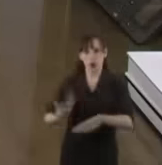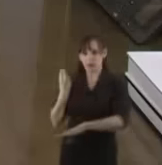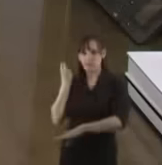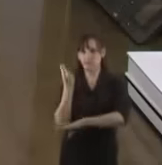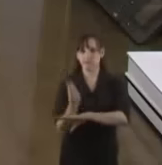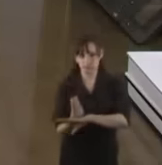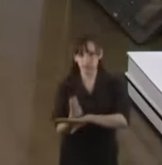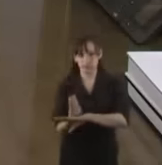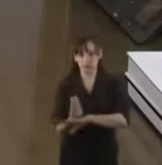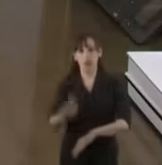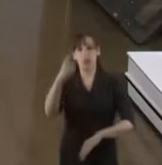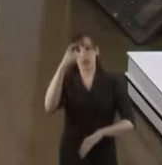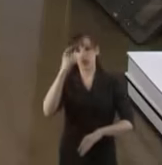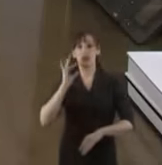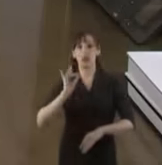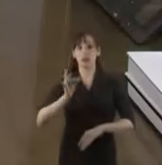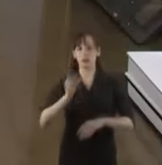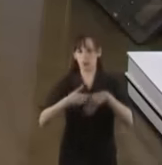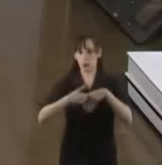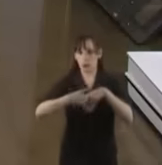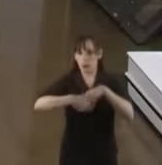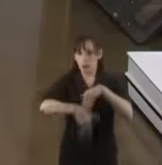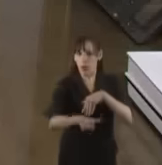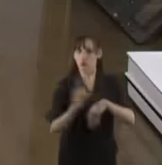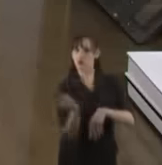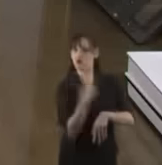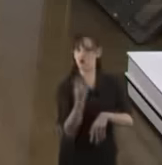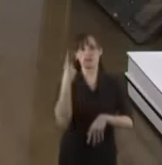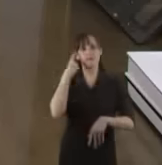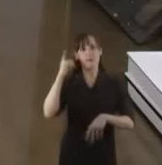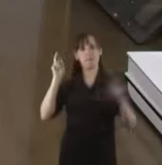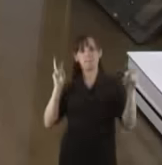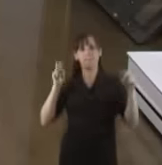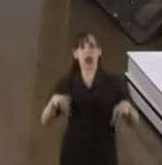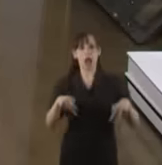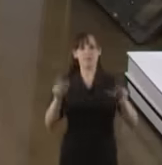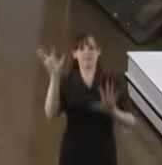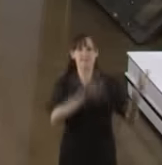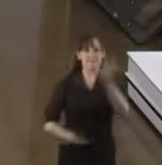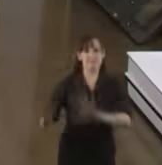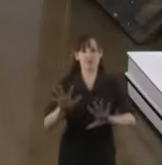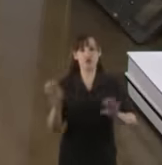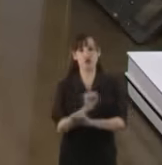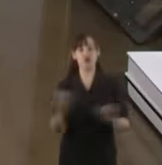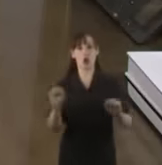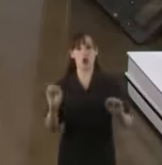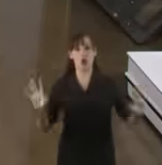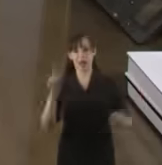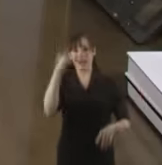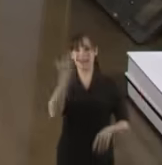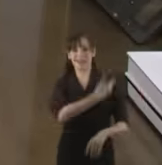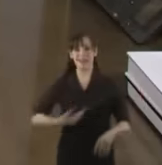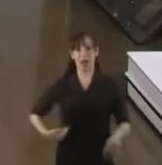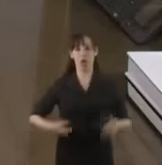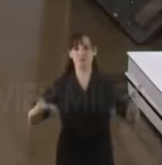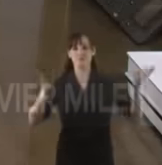desde el 10 de diciembre hemos diseñado un plan de shock de estabilización hemos achicado el estado hemos implementado una nueva